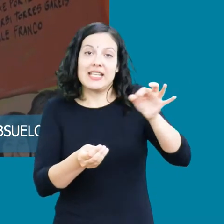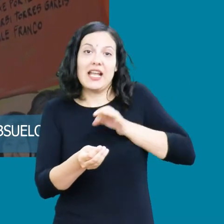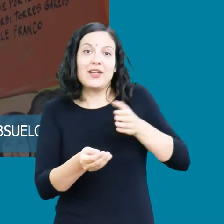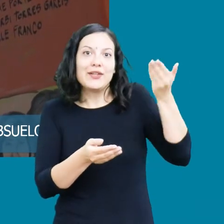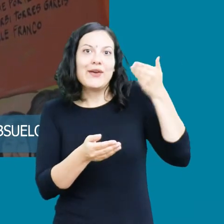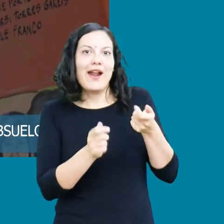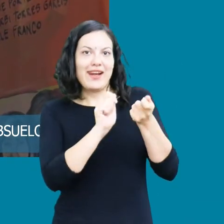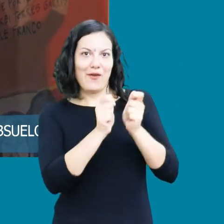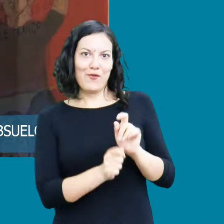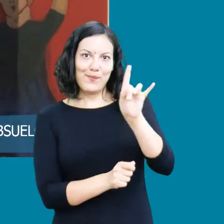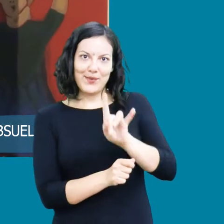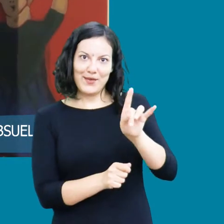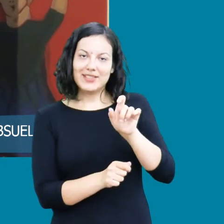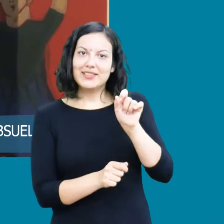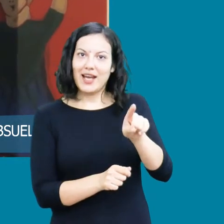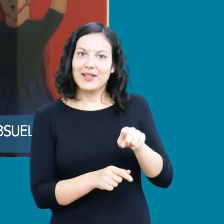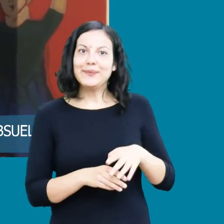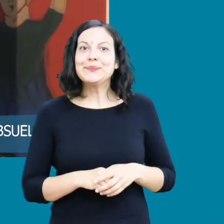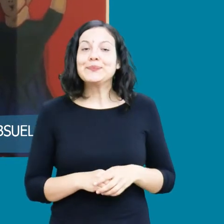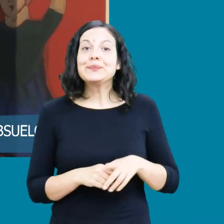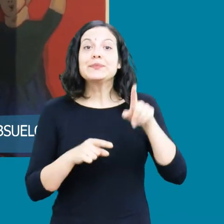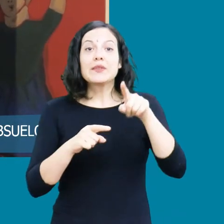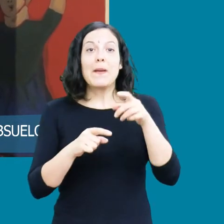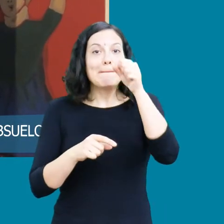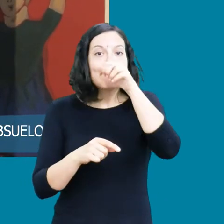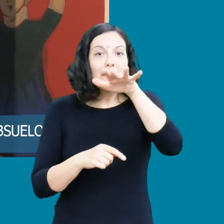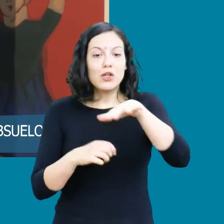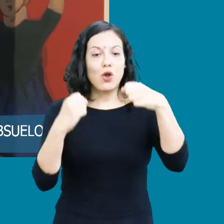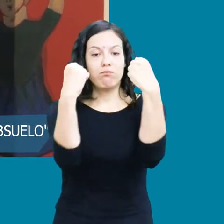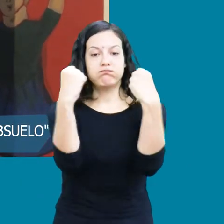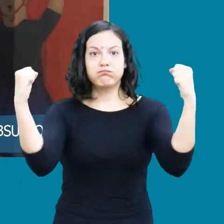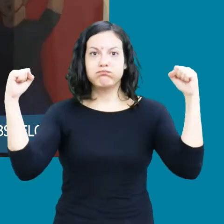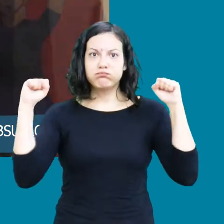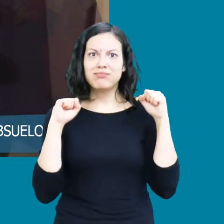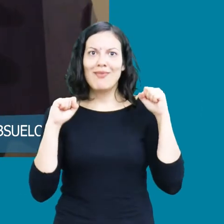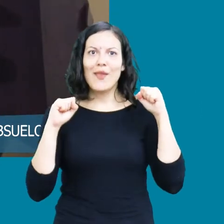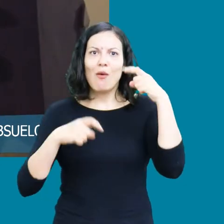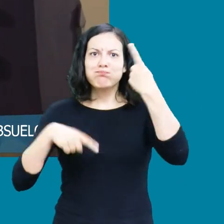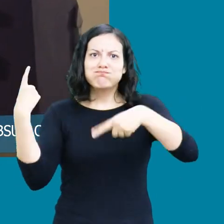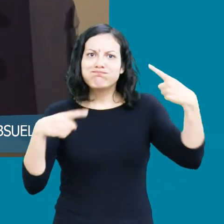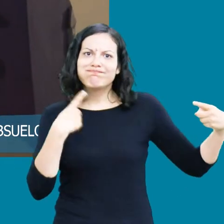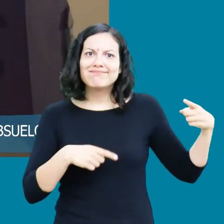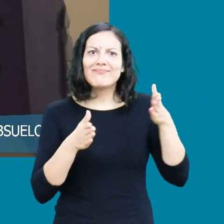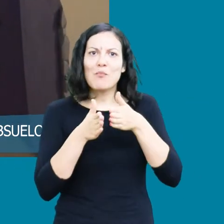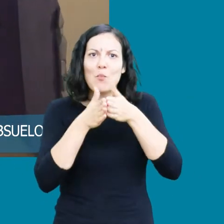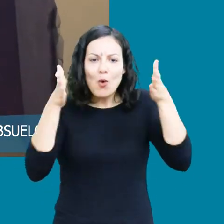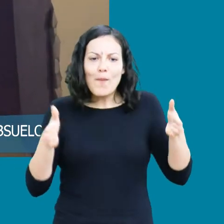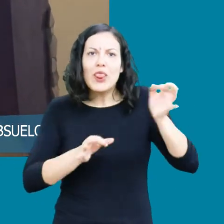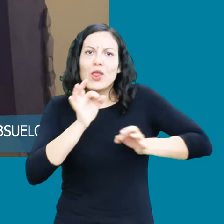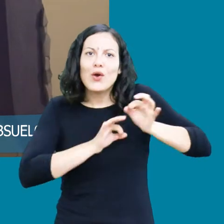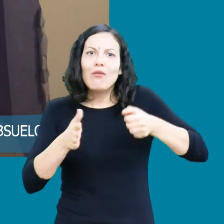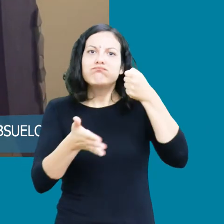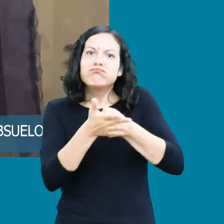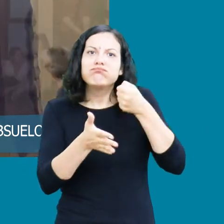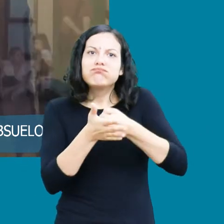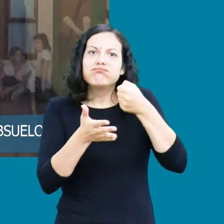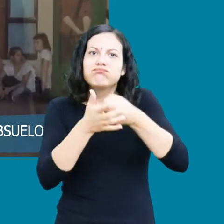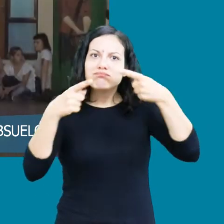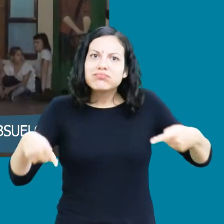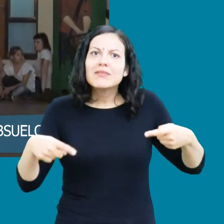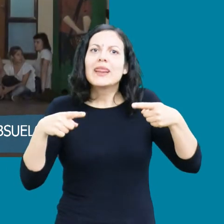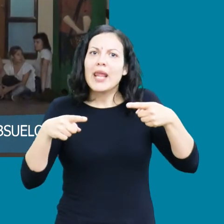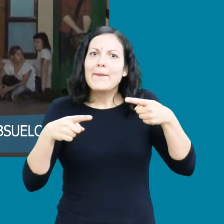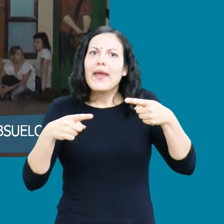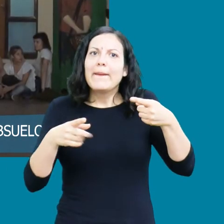la reforma universitaria, y en las columnas del patio diferentes momentos históricos de lucha que se han visto